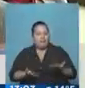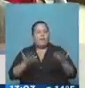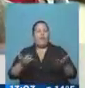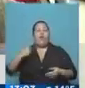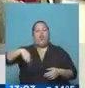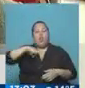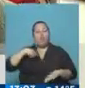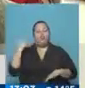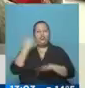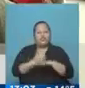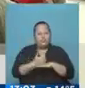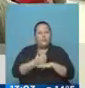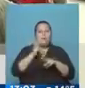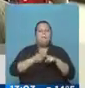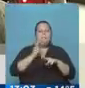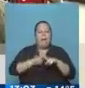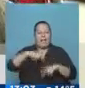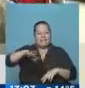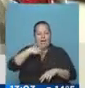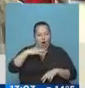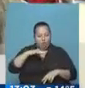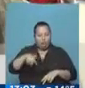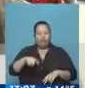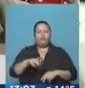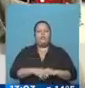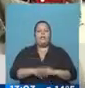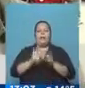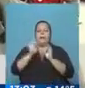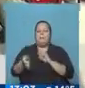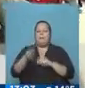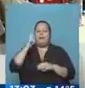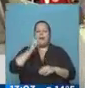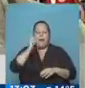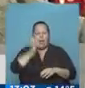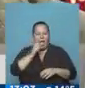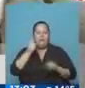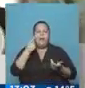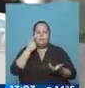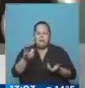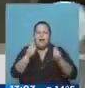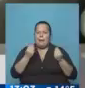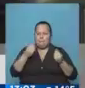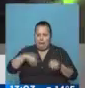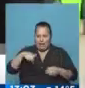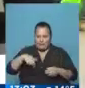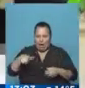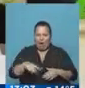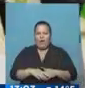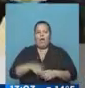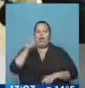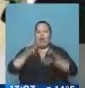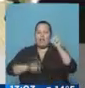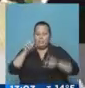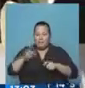bueno nosotros nos ubicamos en la plaza miserere en el linde con la avenida rivadavia para poder observar que lo que está ocurriendo en estos momentos con los